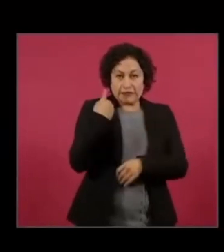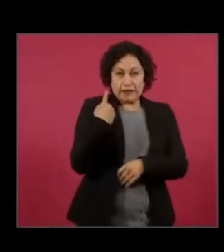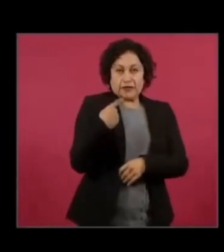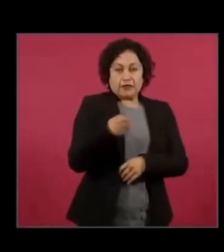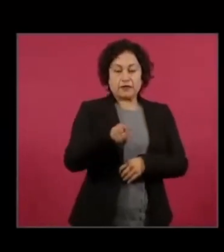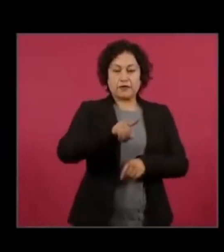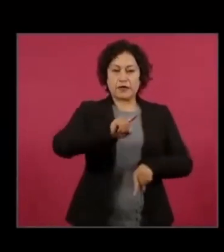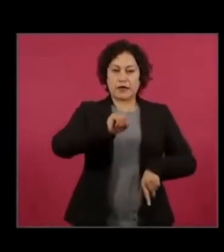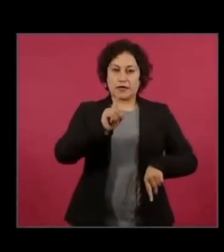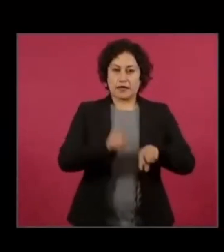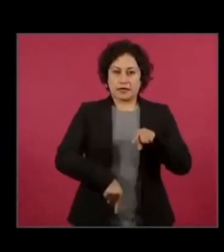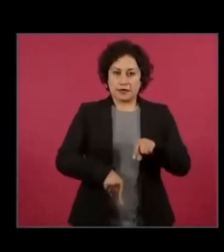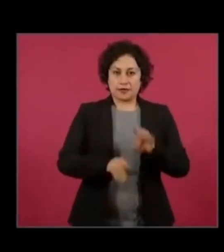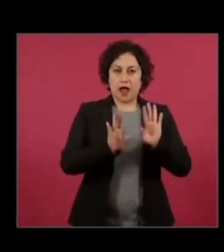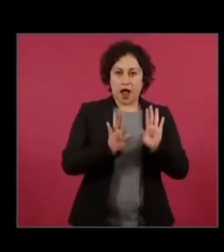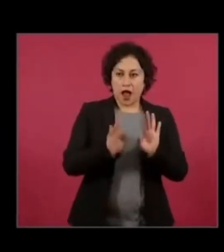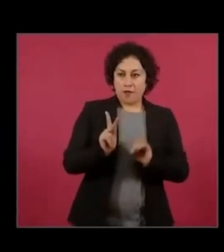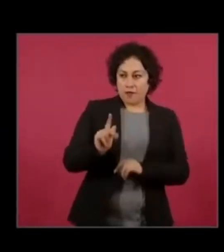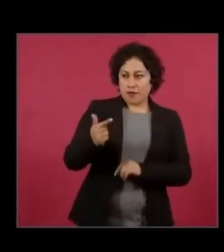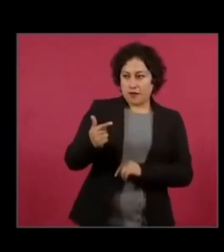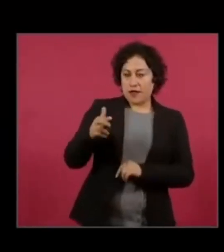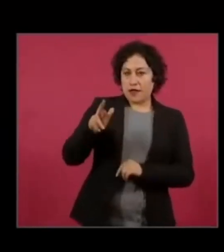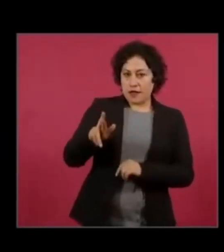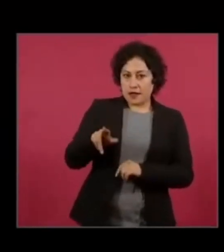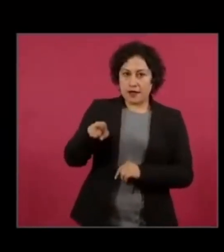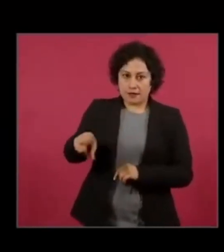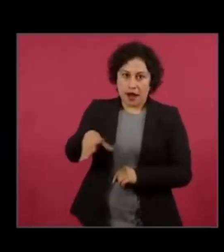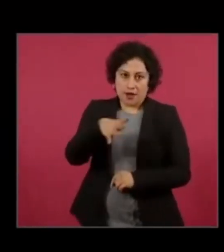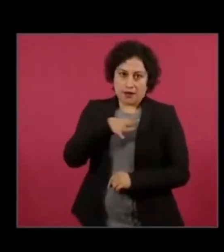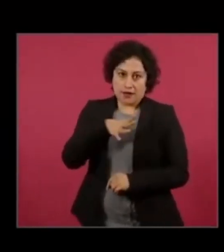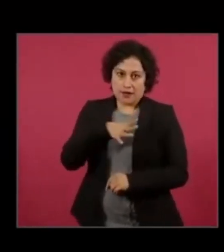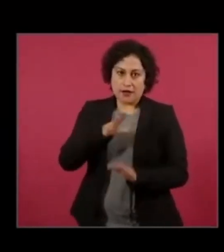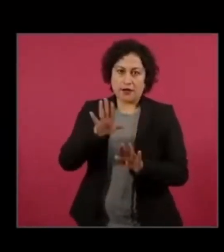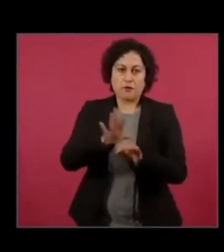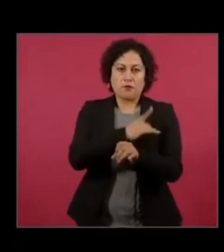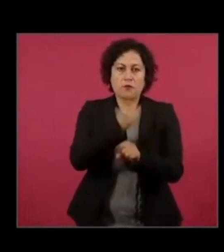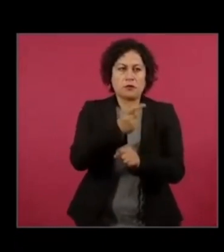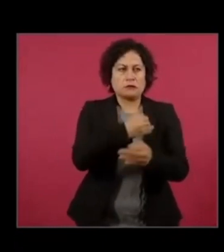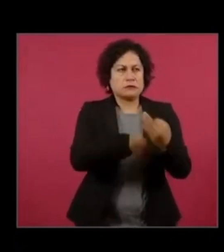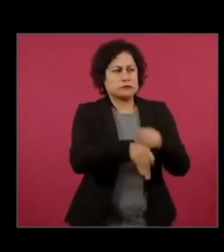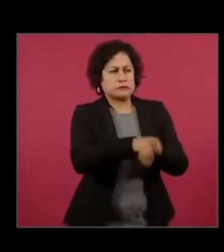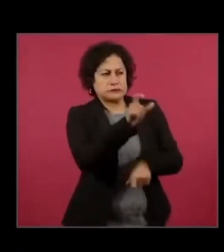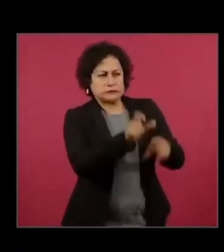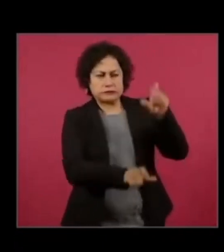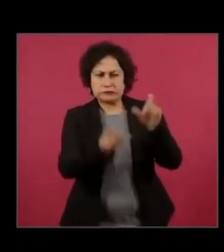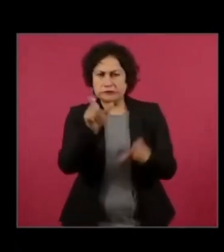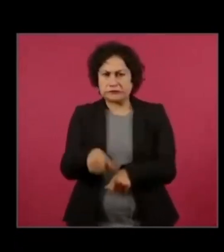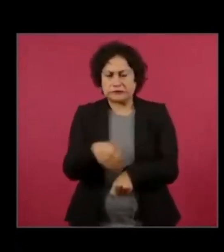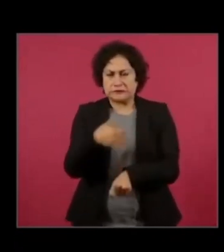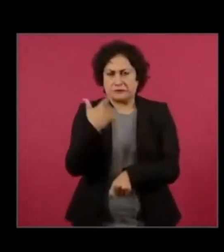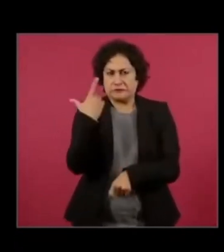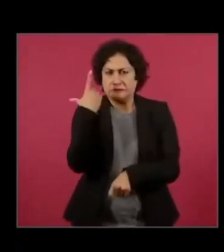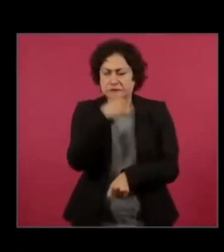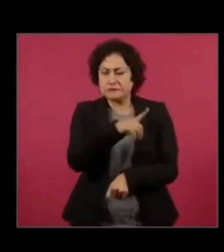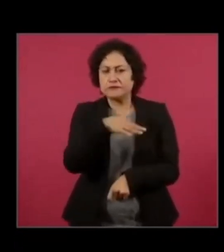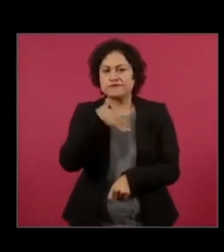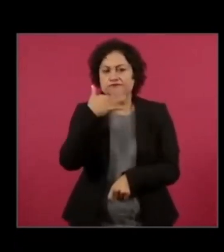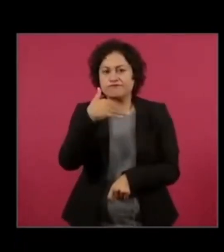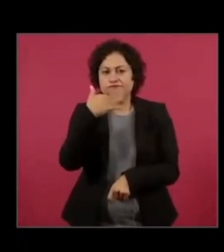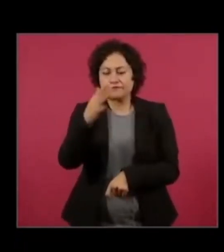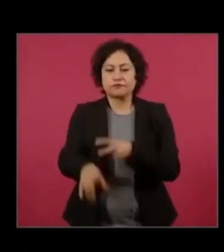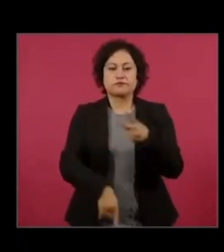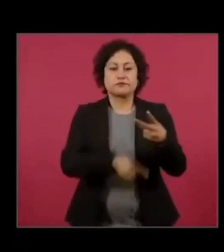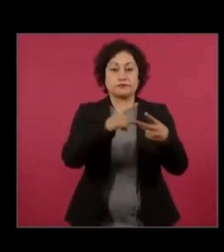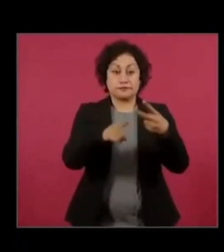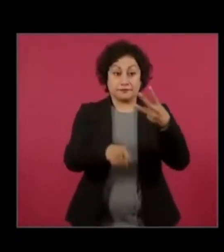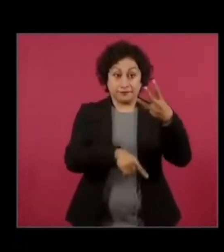Las que están en la FGR, porque todos traen facturas y robaron y puro bandido. Tercero, no, esta sí,